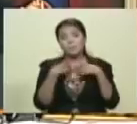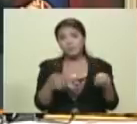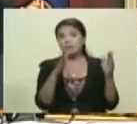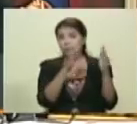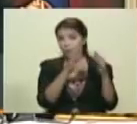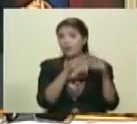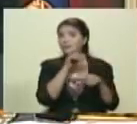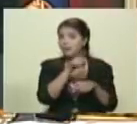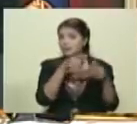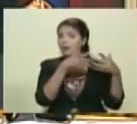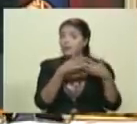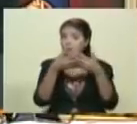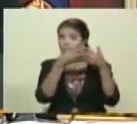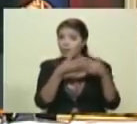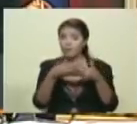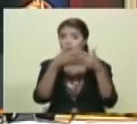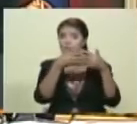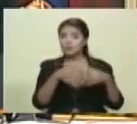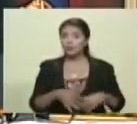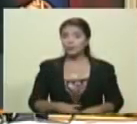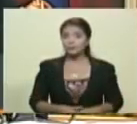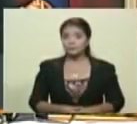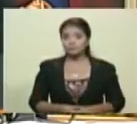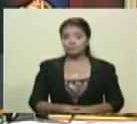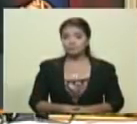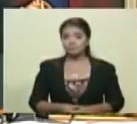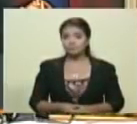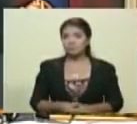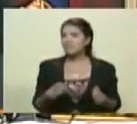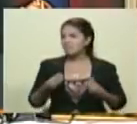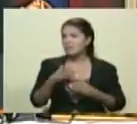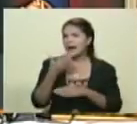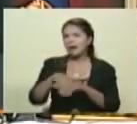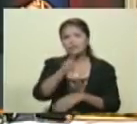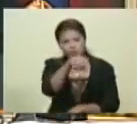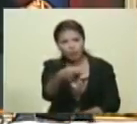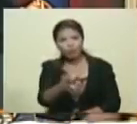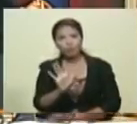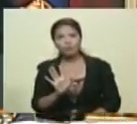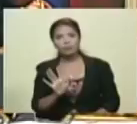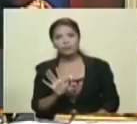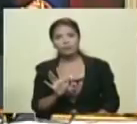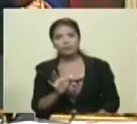Unidos. ¿Ah? Y están en las calles, ¿o miento?